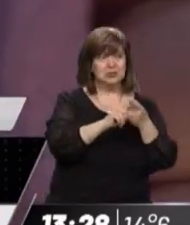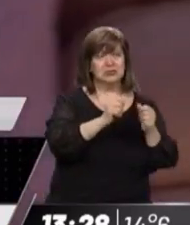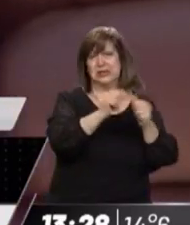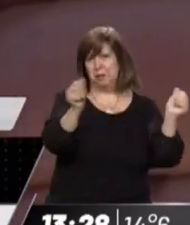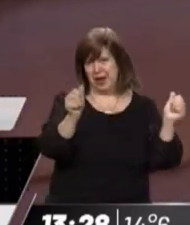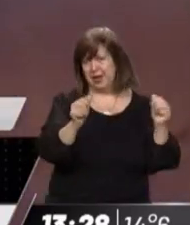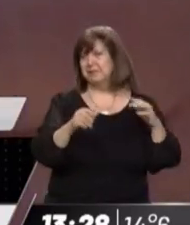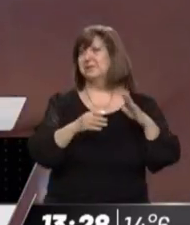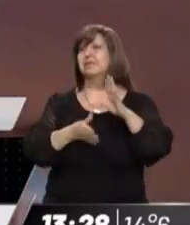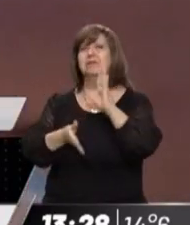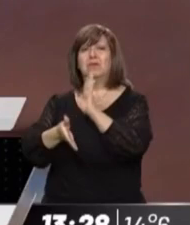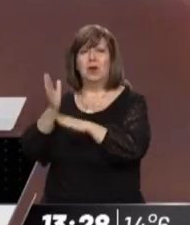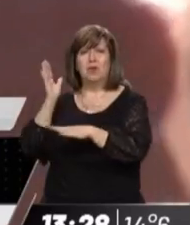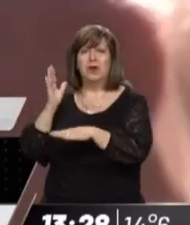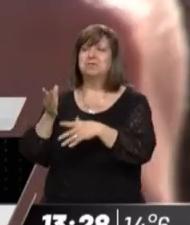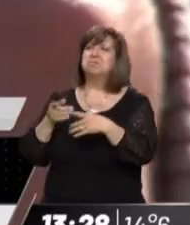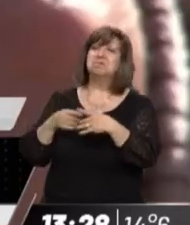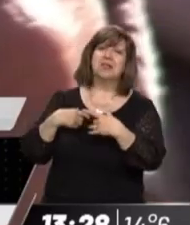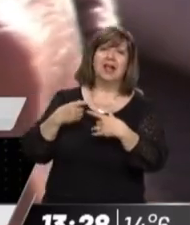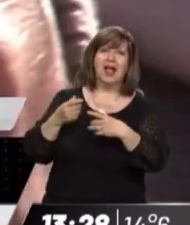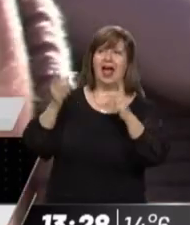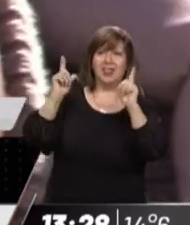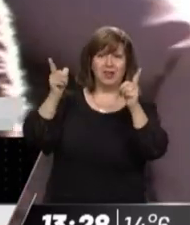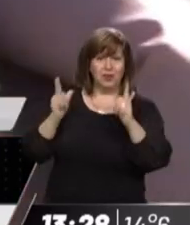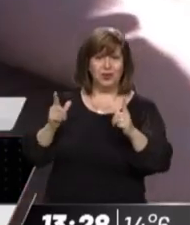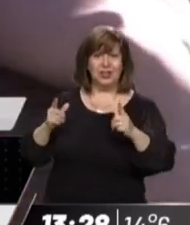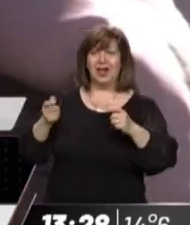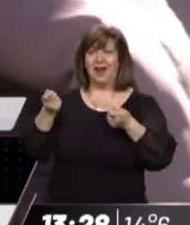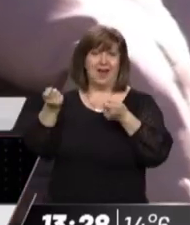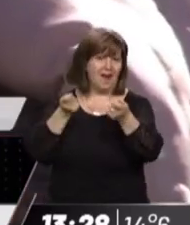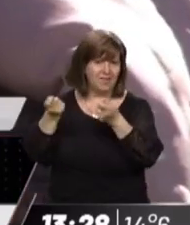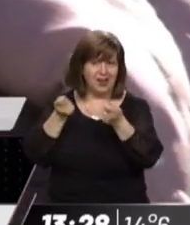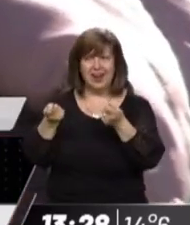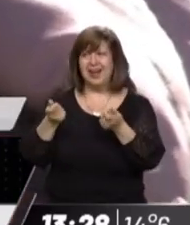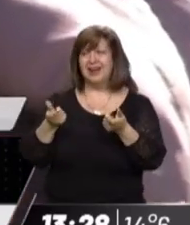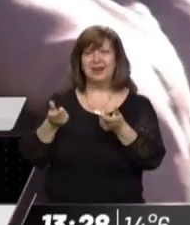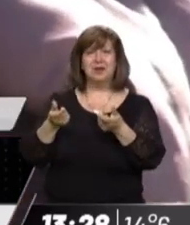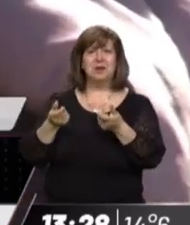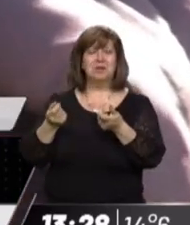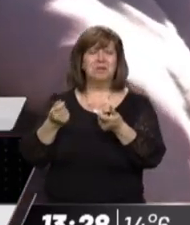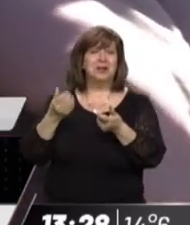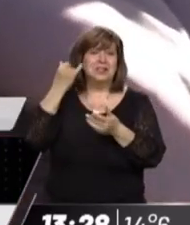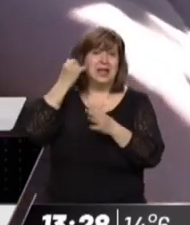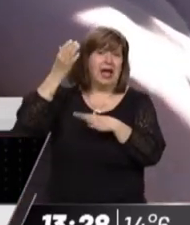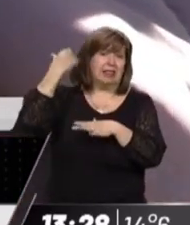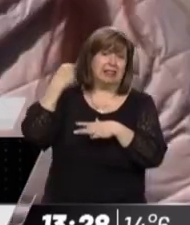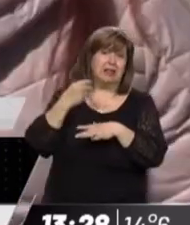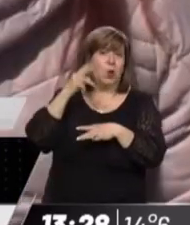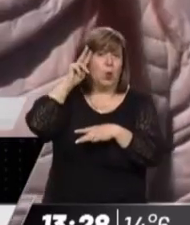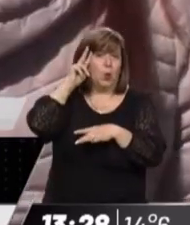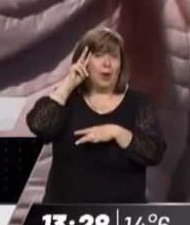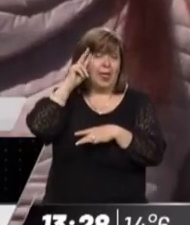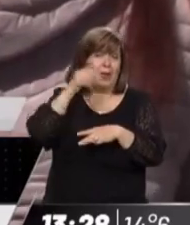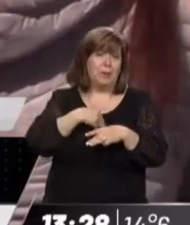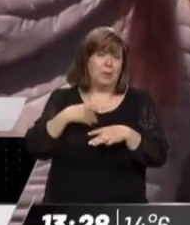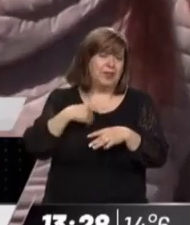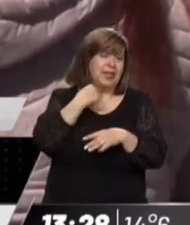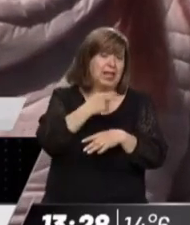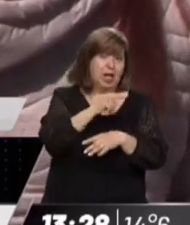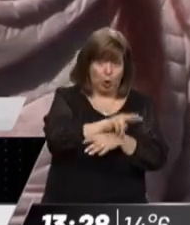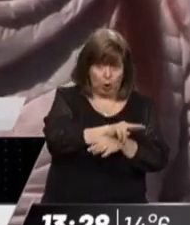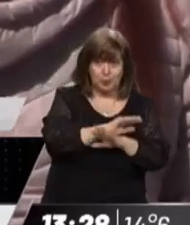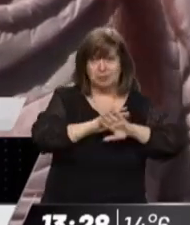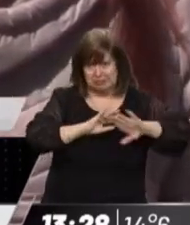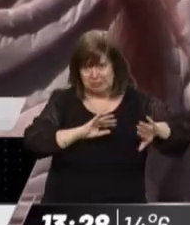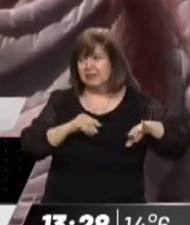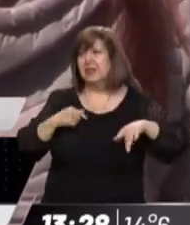y también consumía cocaína, ¿no? Y así empezaron a pasar los años y en un momento ya no era solamente